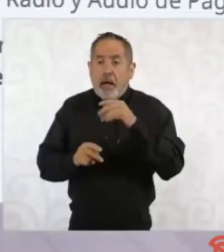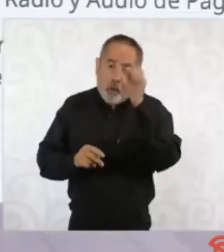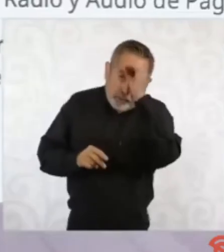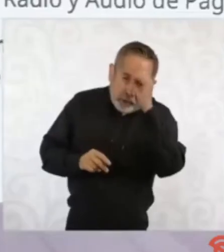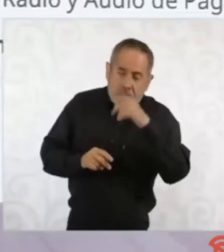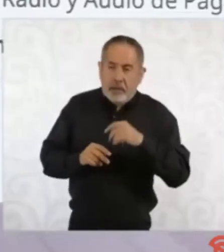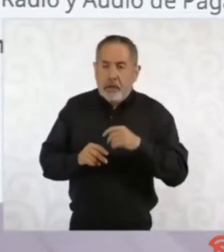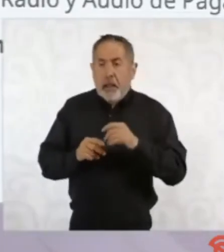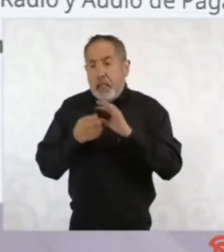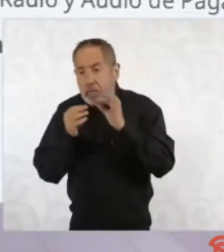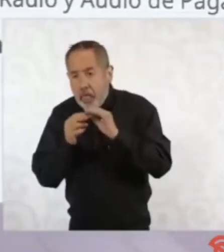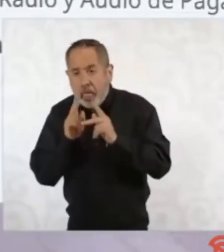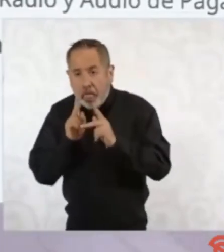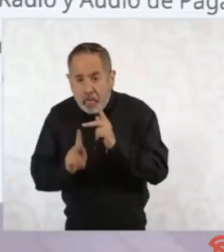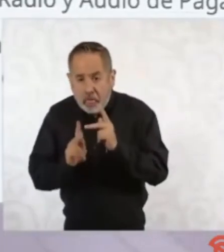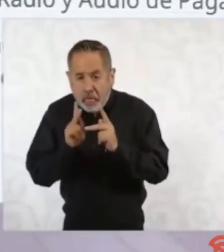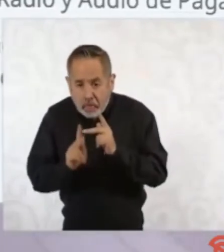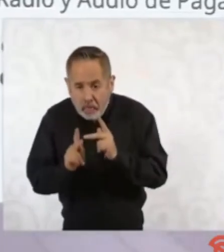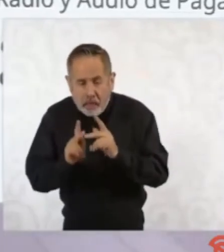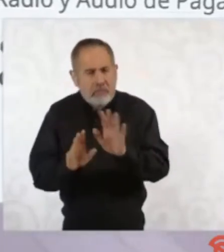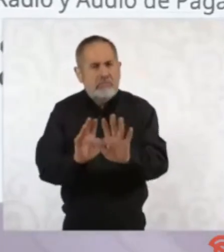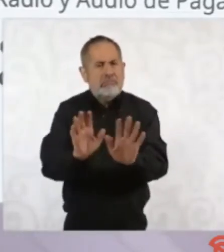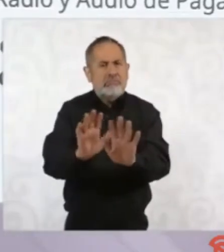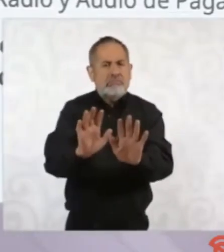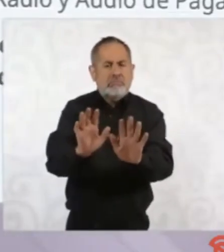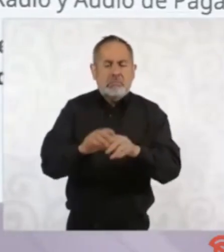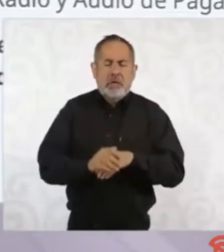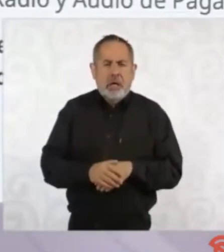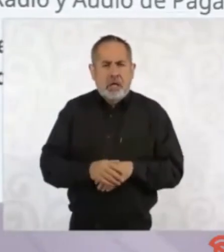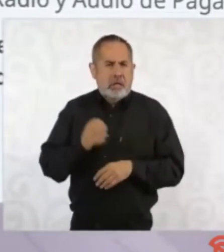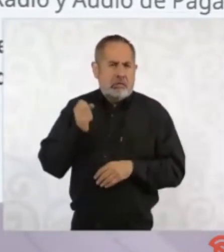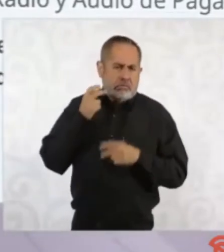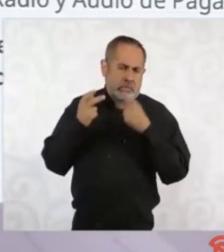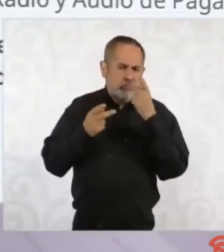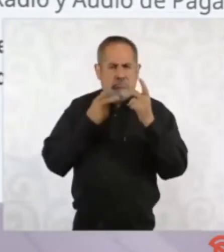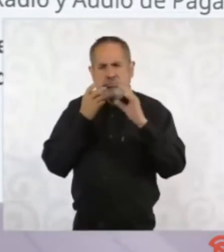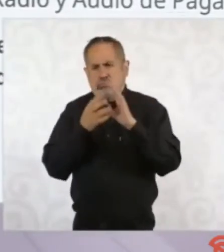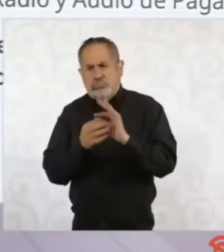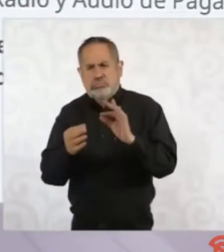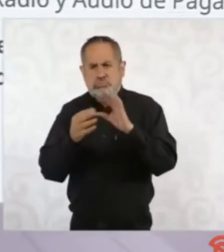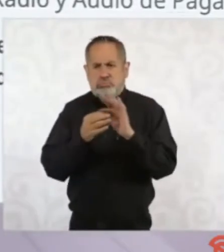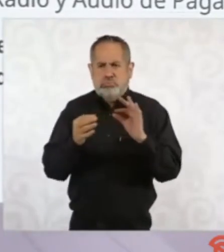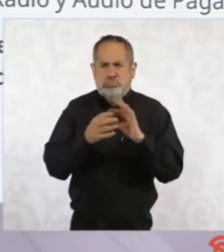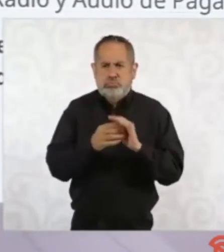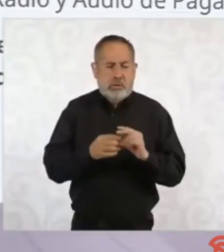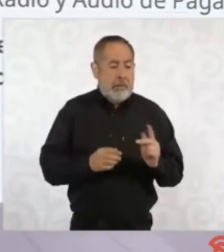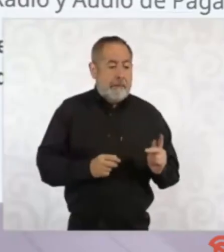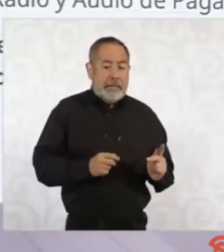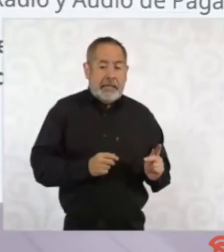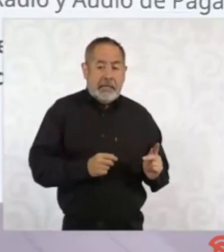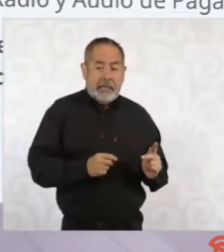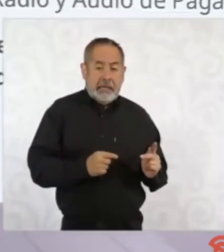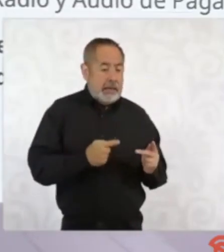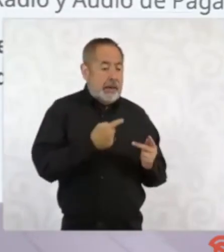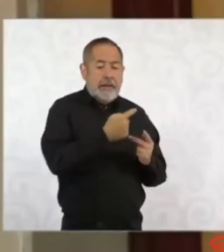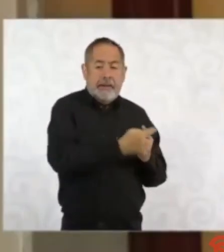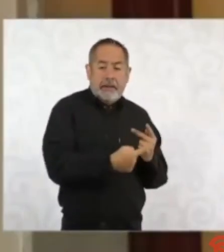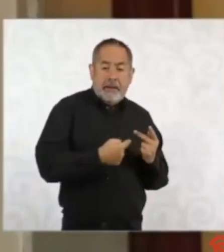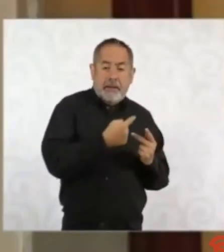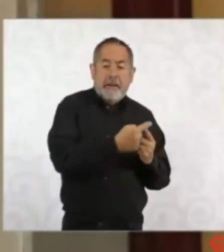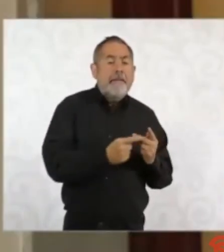aparecer una P. Así, cuando yo estoy viendo el programa, puedo saber que ese canal está